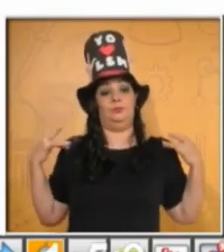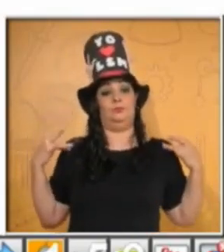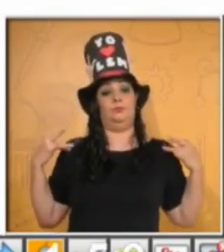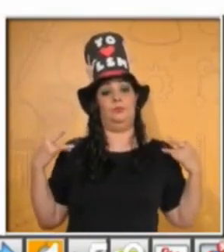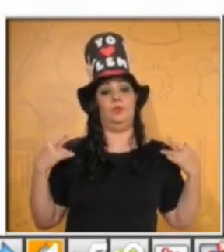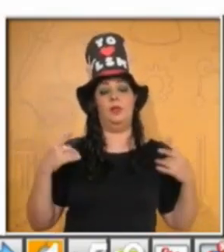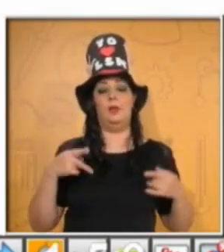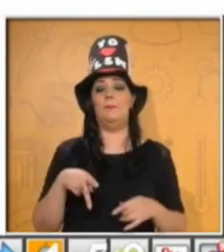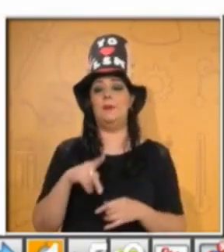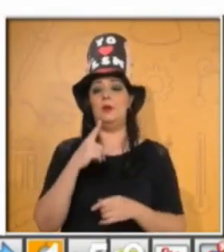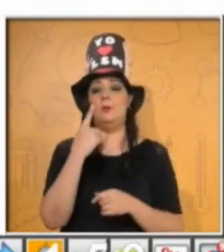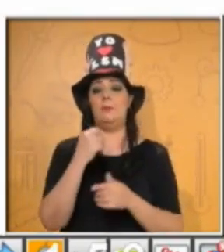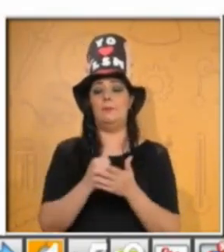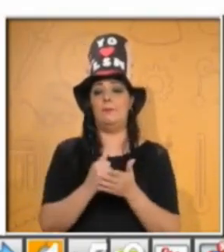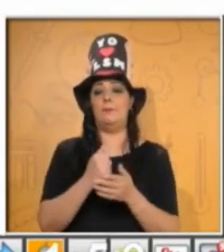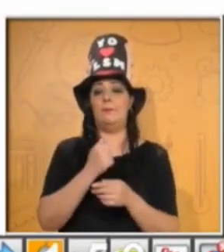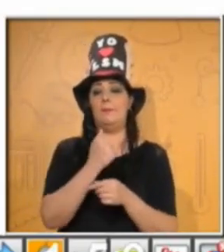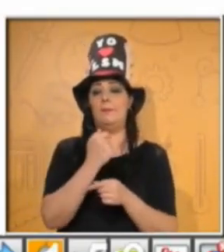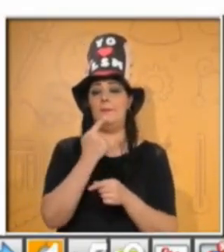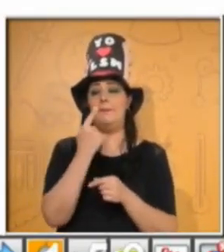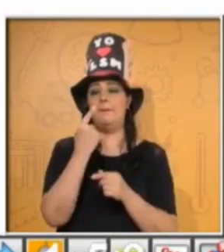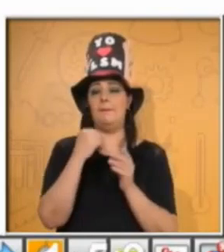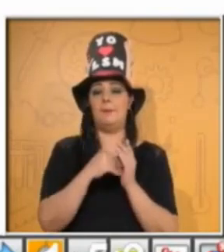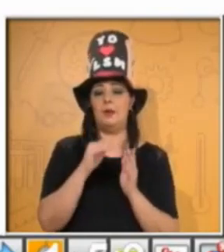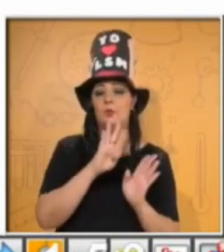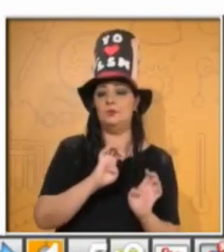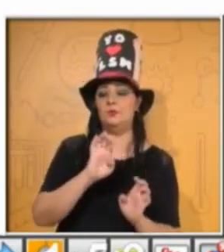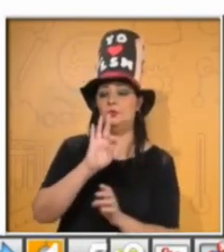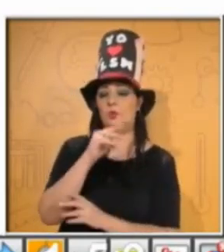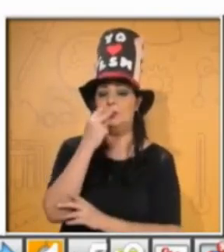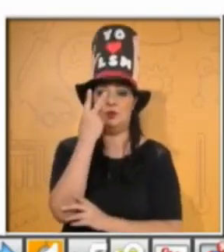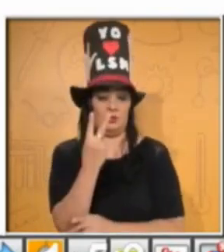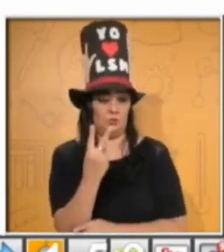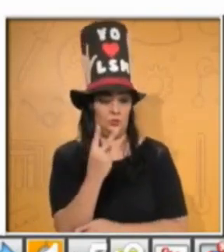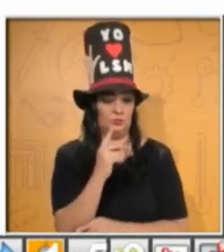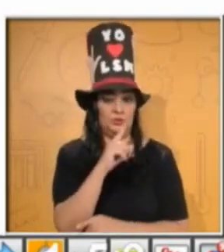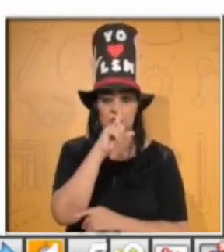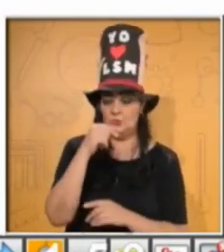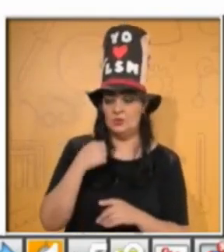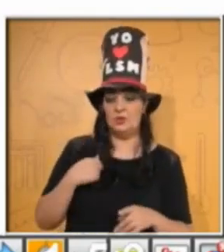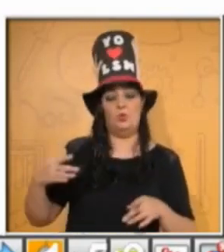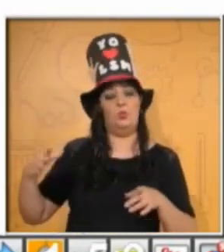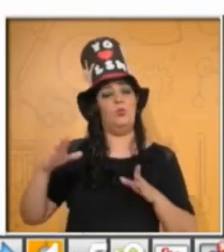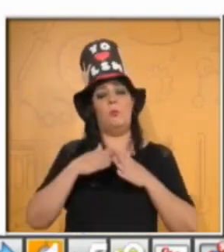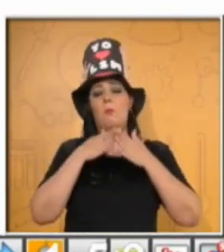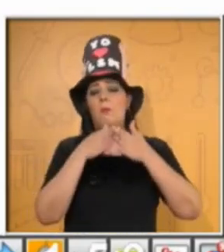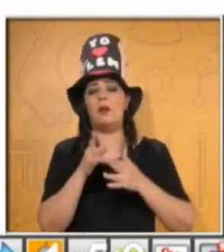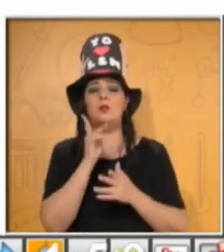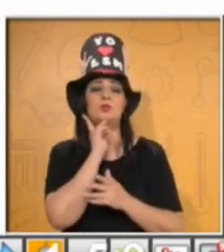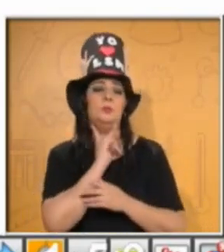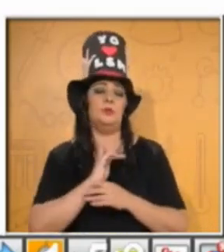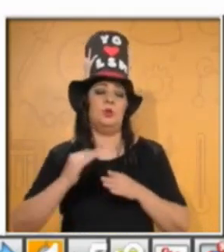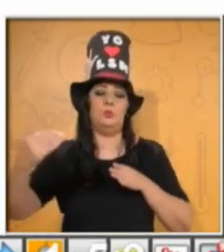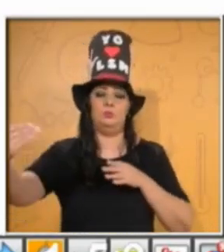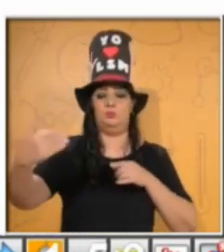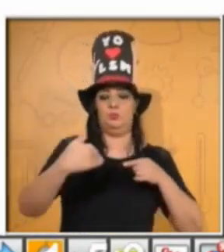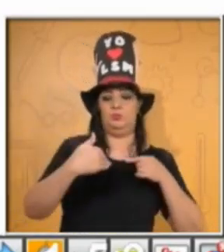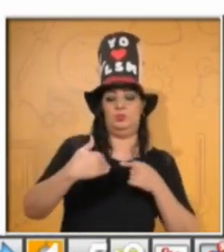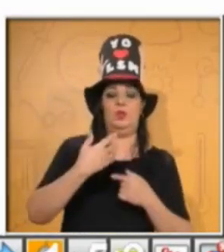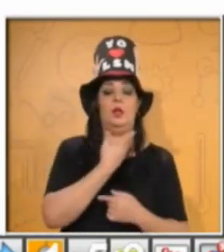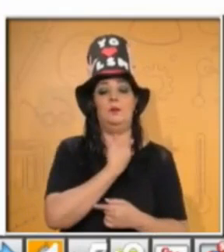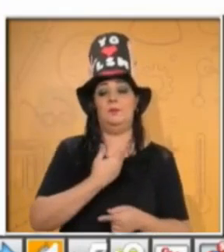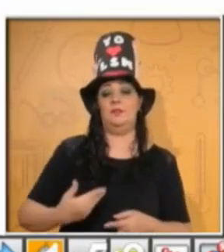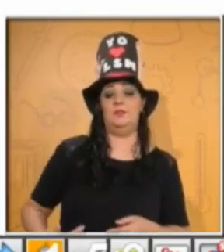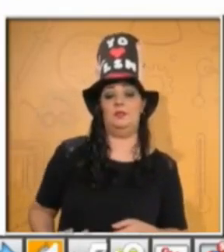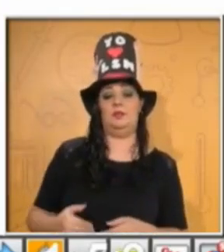año de 1942, tras sufrir un ataque a 2 buques petroleros por unos submarinos alemanes, el presidente